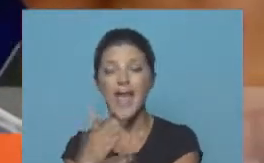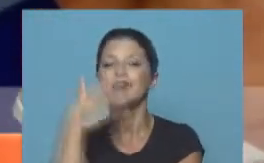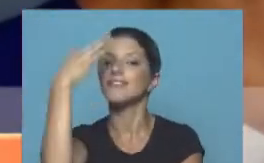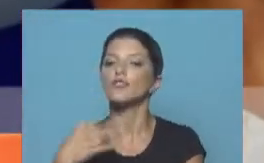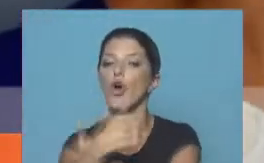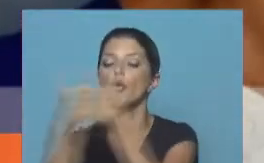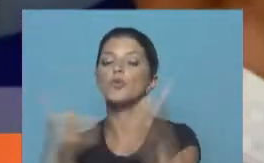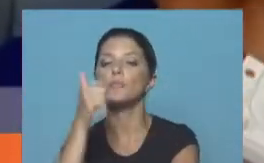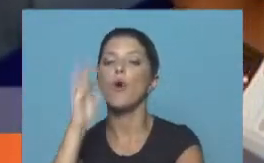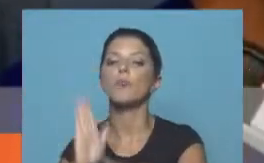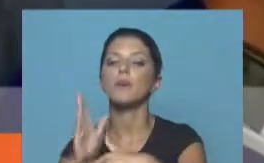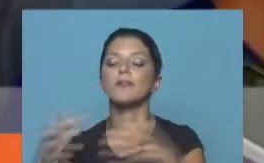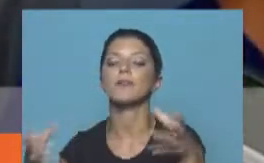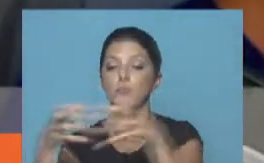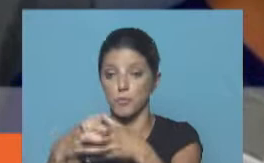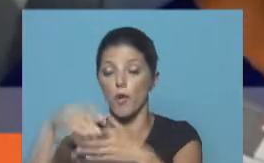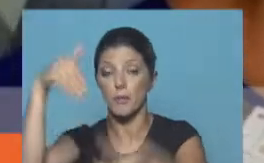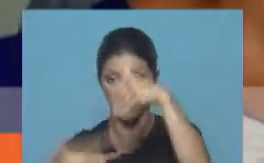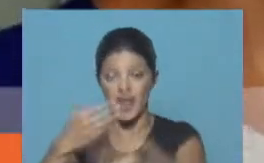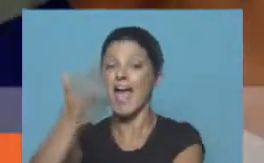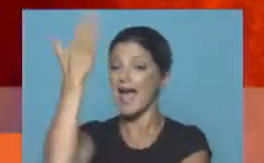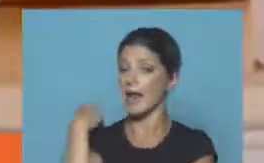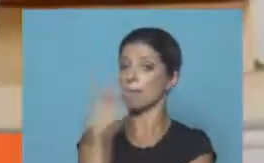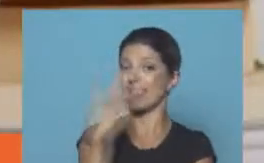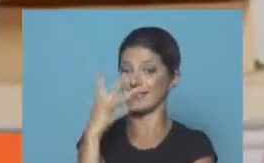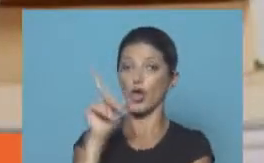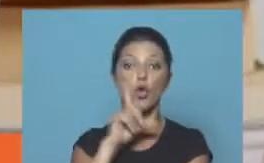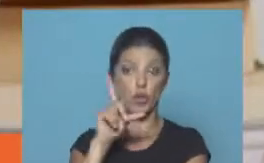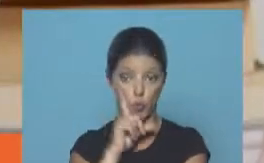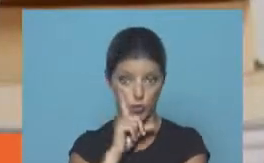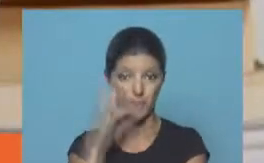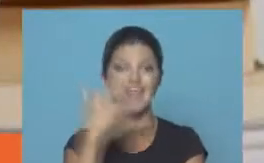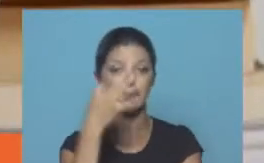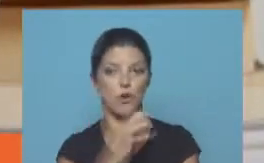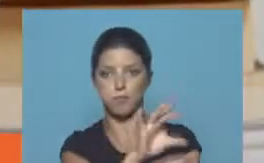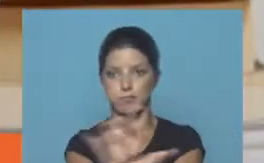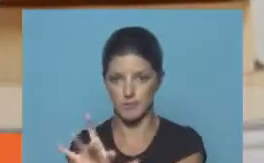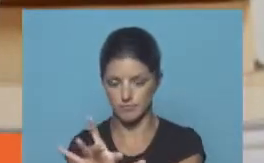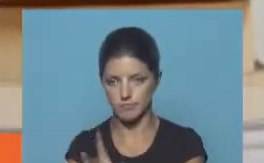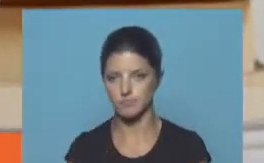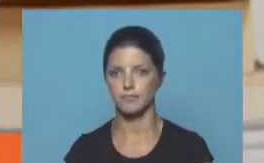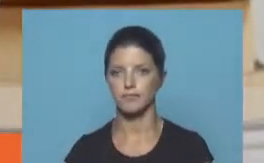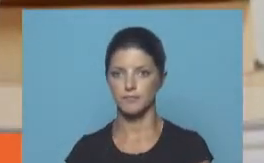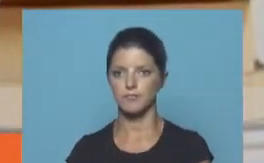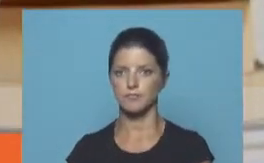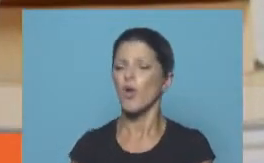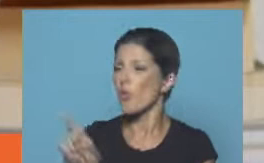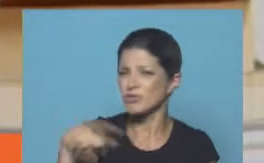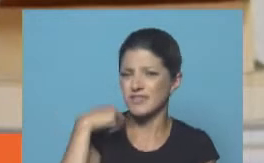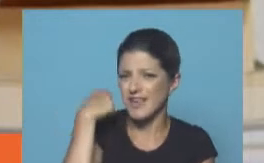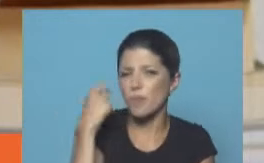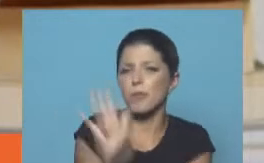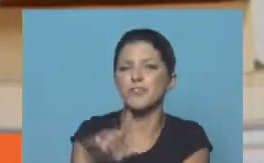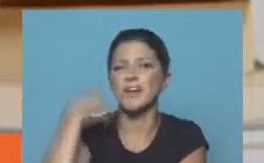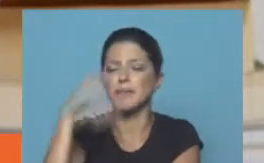Tribunal Electoral el pasado 29 de julio. Ortega es un animal político que no puede ser subestimado.